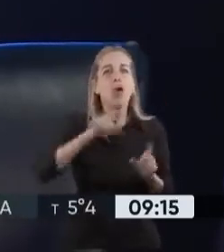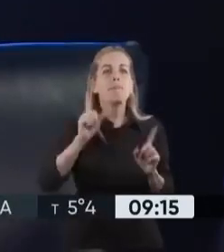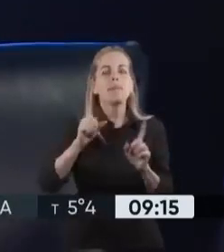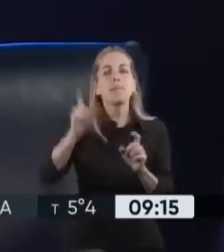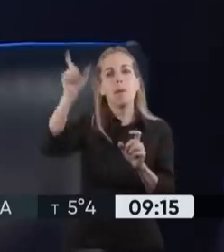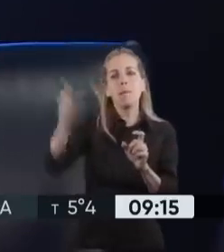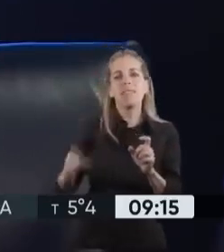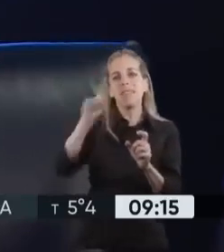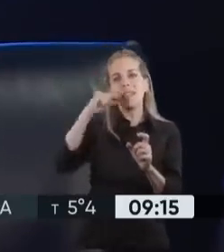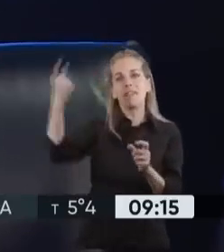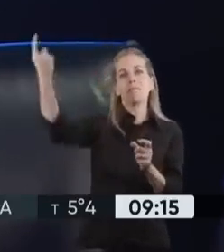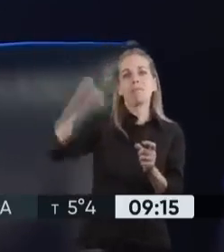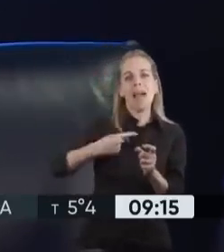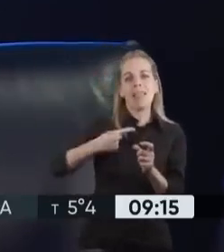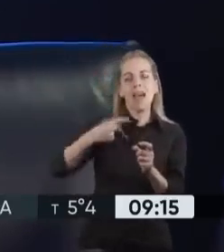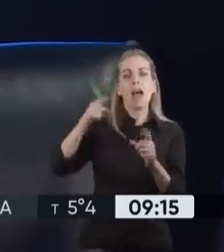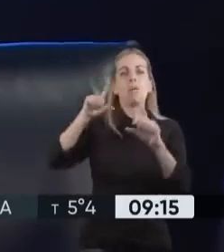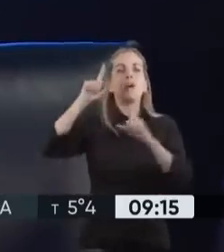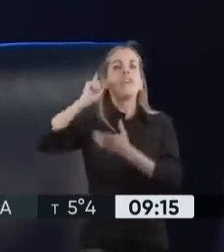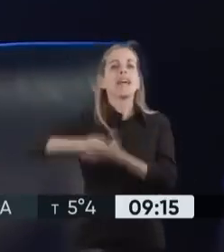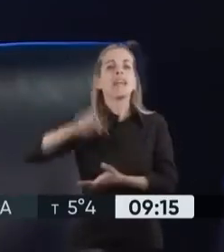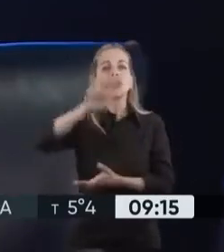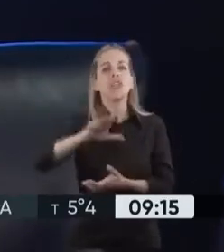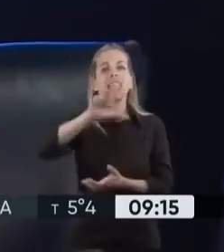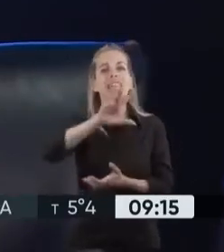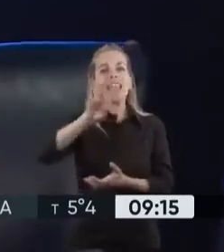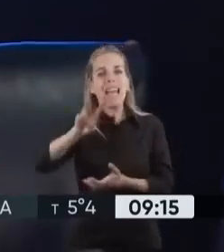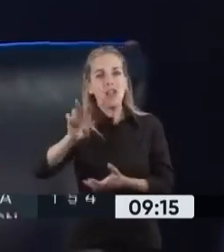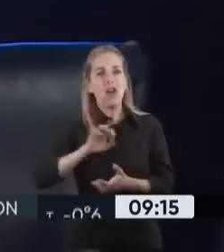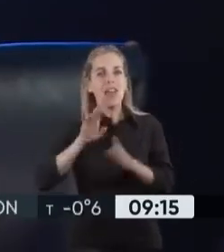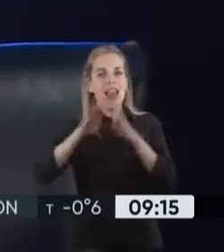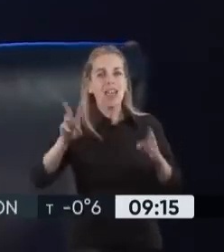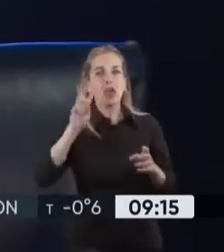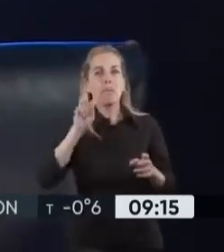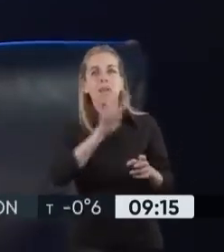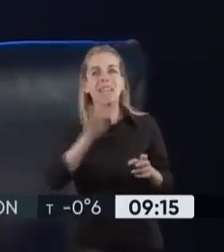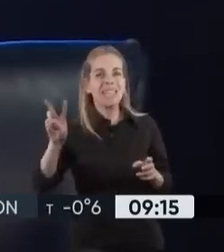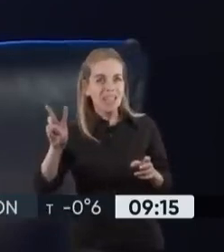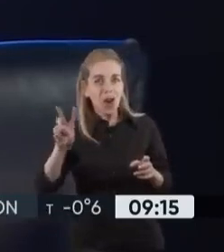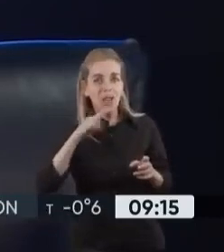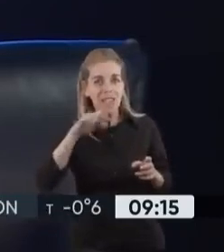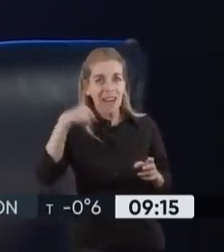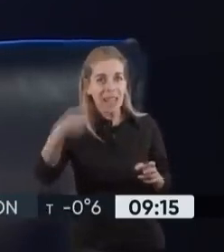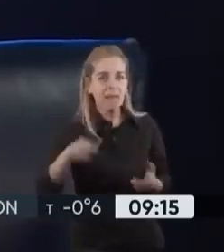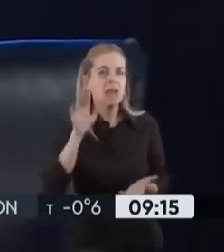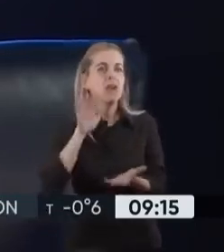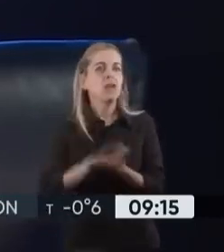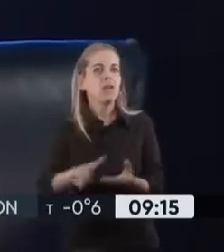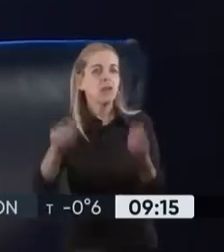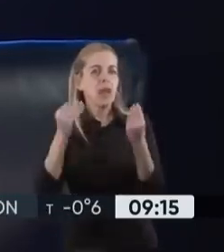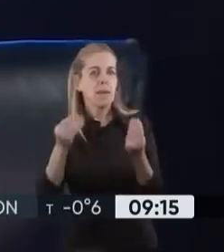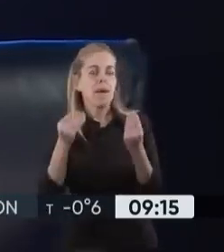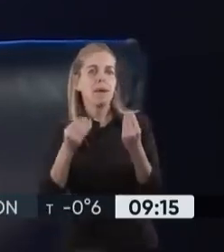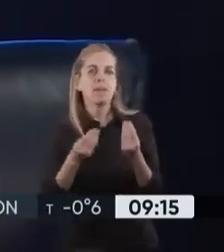presidente a través del decreto 332 de este año del año 2022 que tiene que ver con la segmentación de las